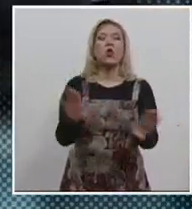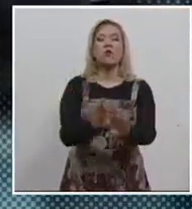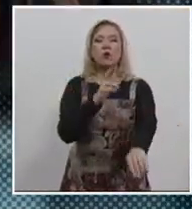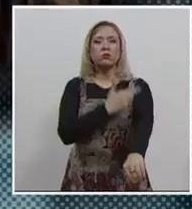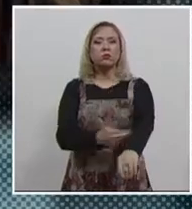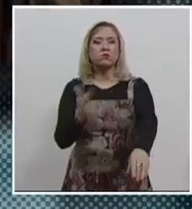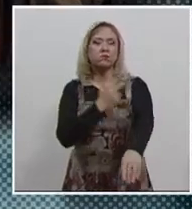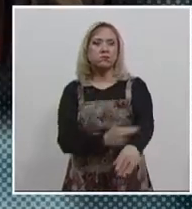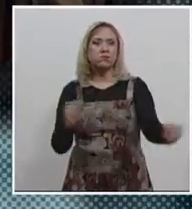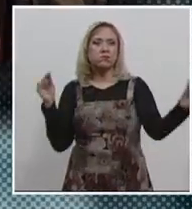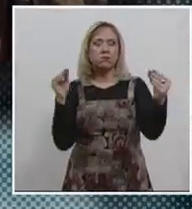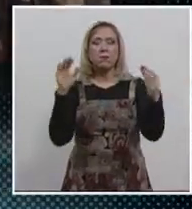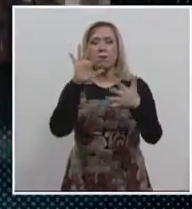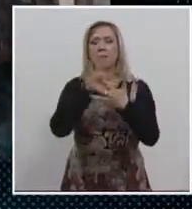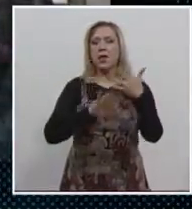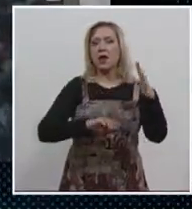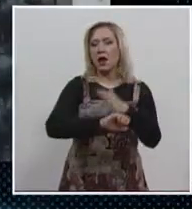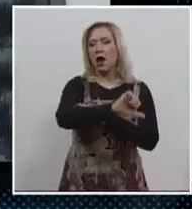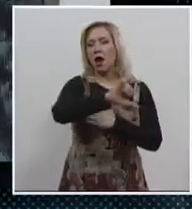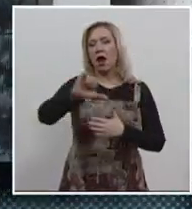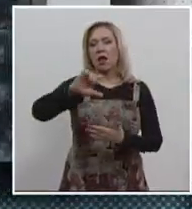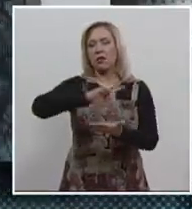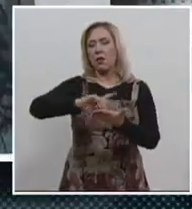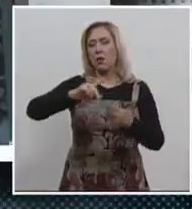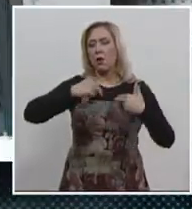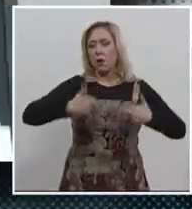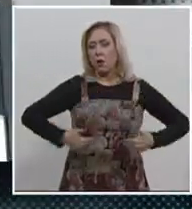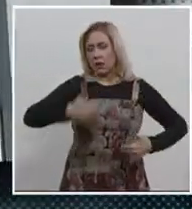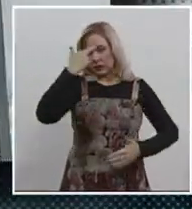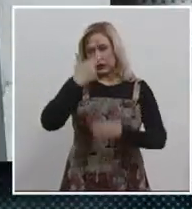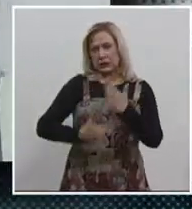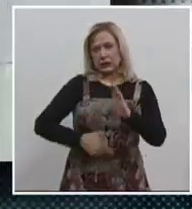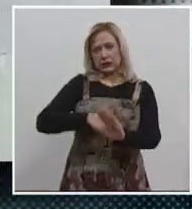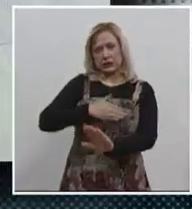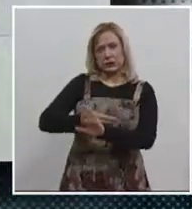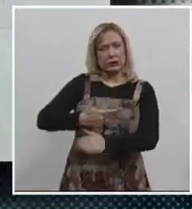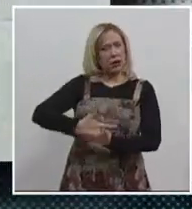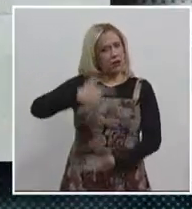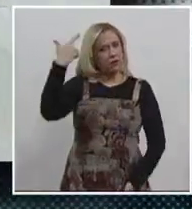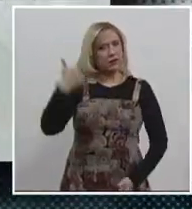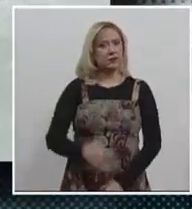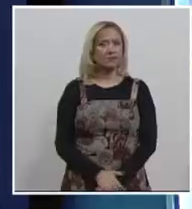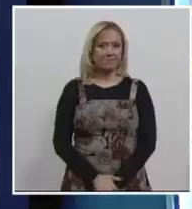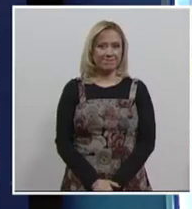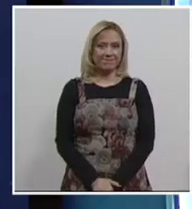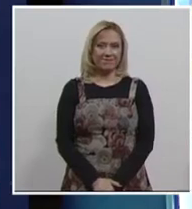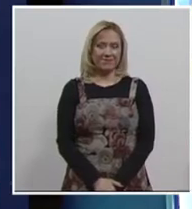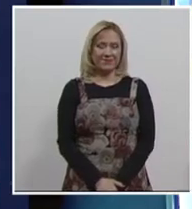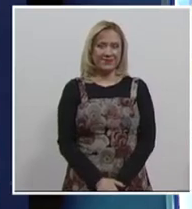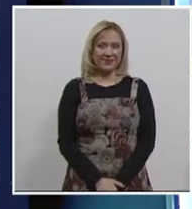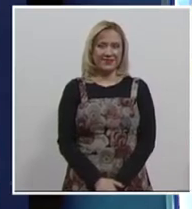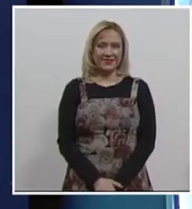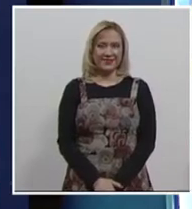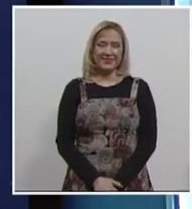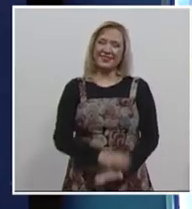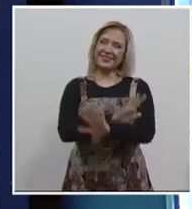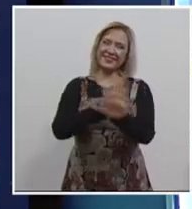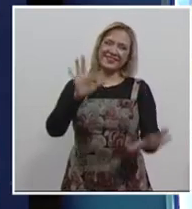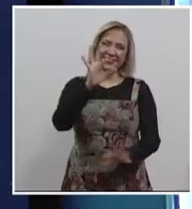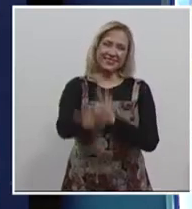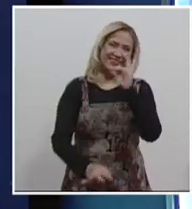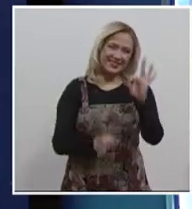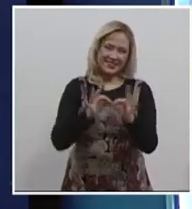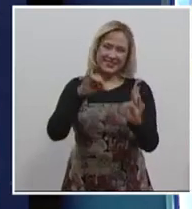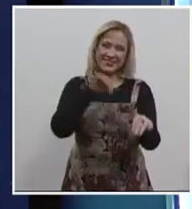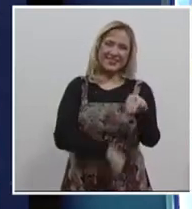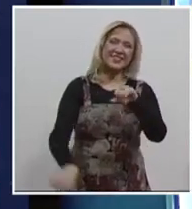del sistema penal adversarial. Para el canal del Poder Judicial de la Federación, Jesús Daza. Y es así como llegamos al final